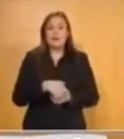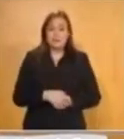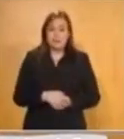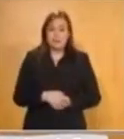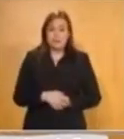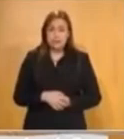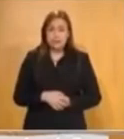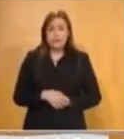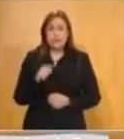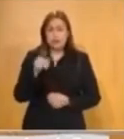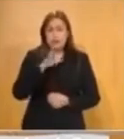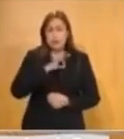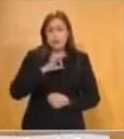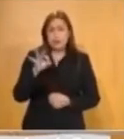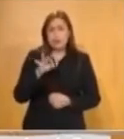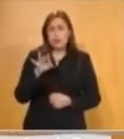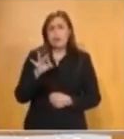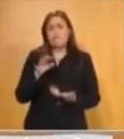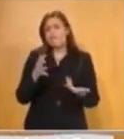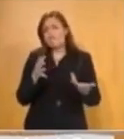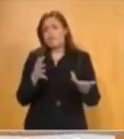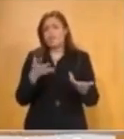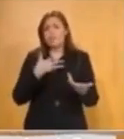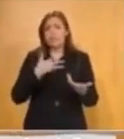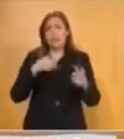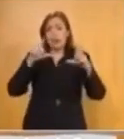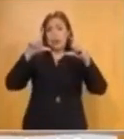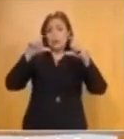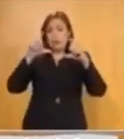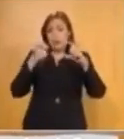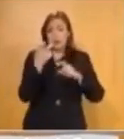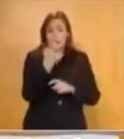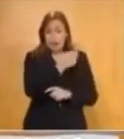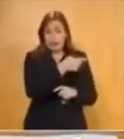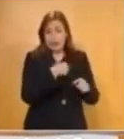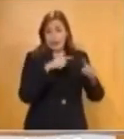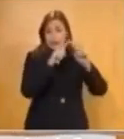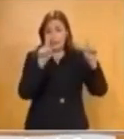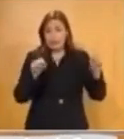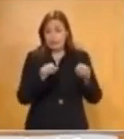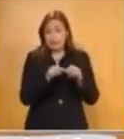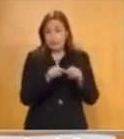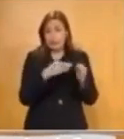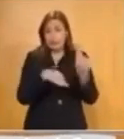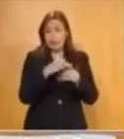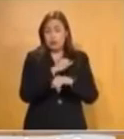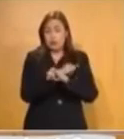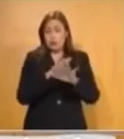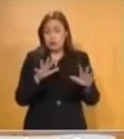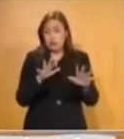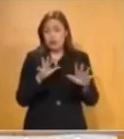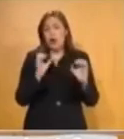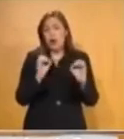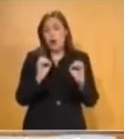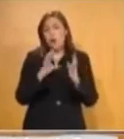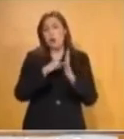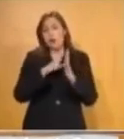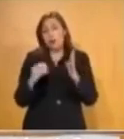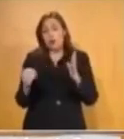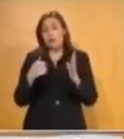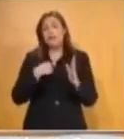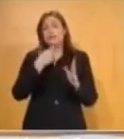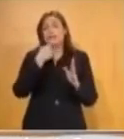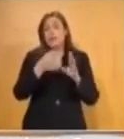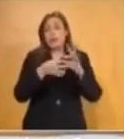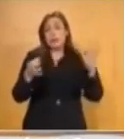tomar una imagen, una fotografía de esa pantalla con las indicaciones, o puedes copiar la información. Te voy a explicar en español lo que